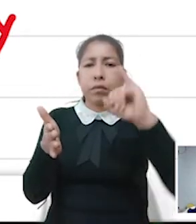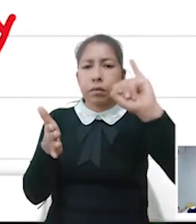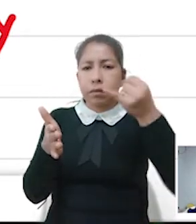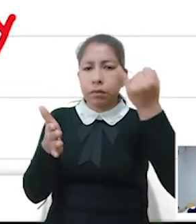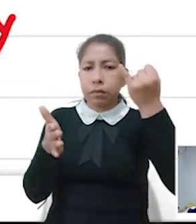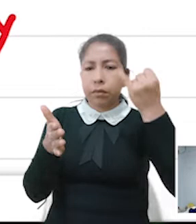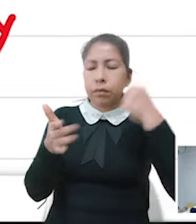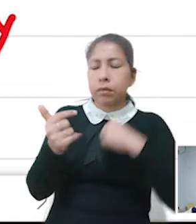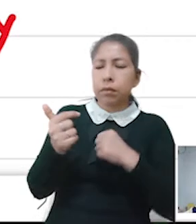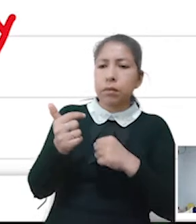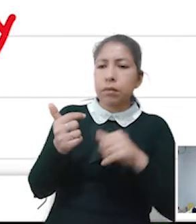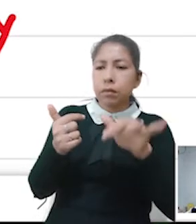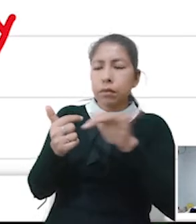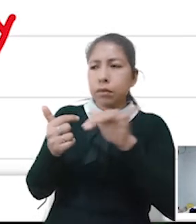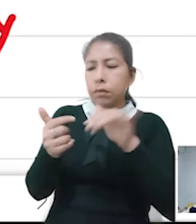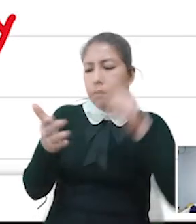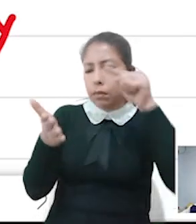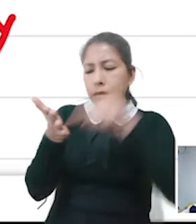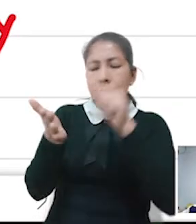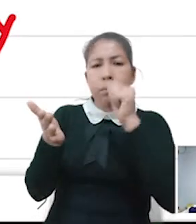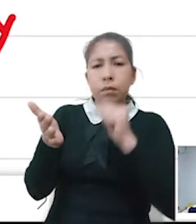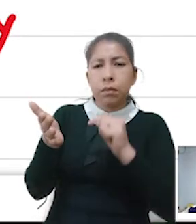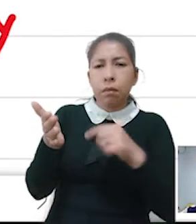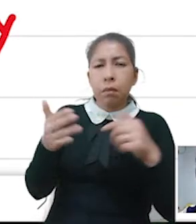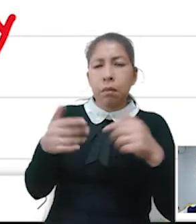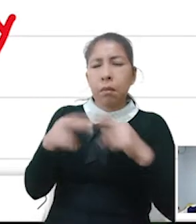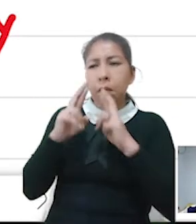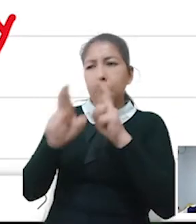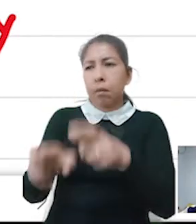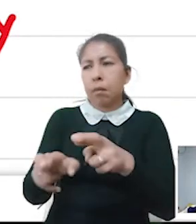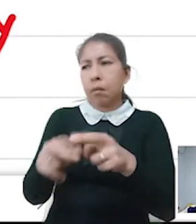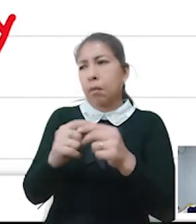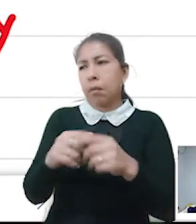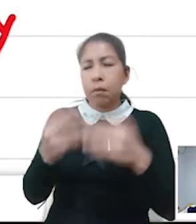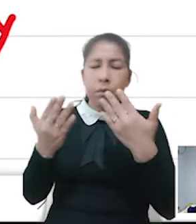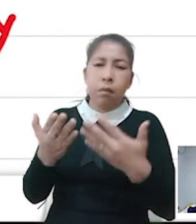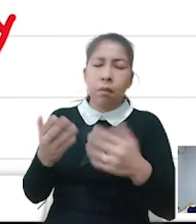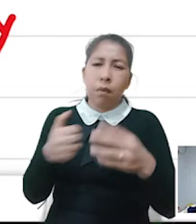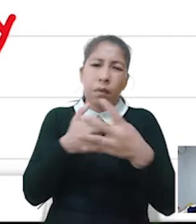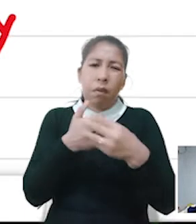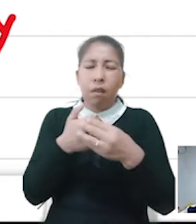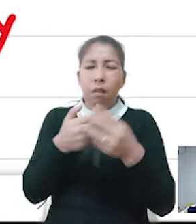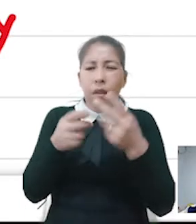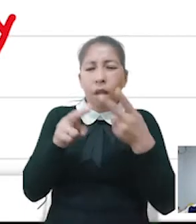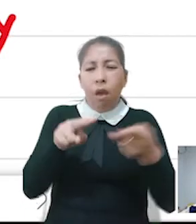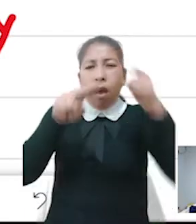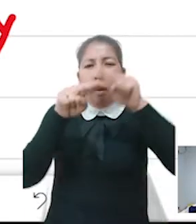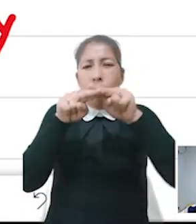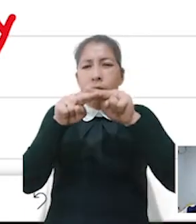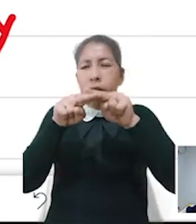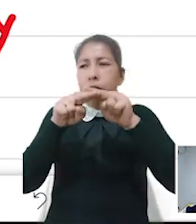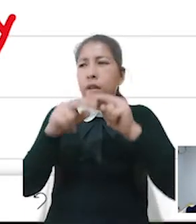Cerramos el paréntesis, presionamos igual y hemos obtenido el valor. Vamos a redondear a 2 decimales,